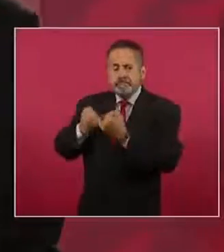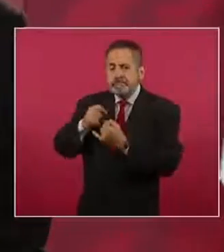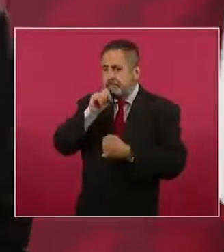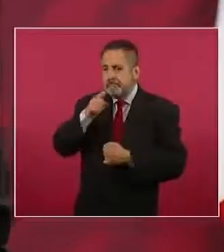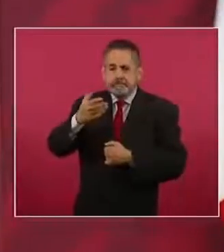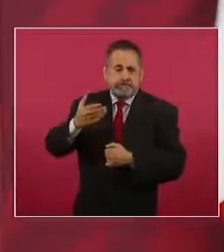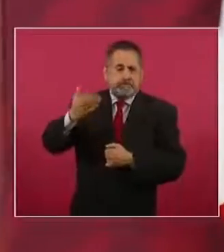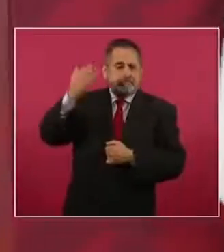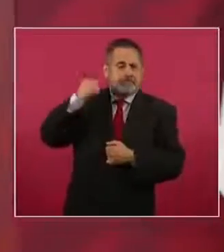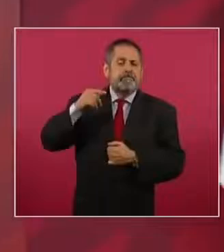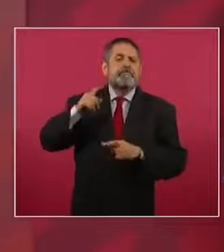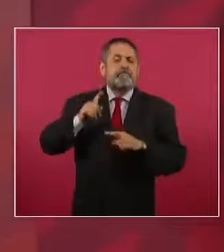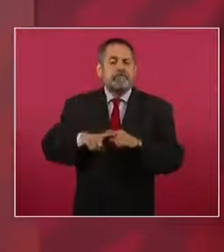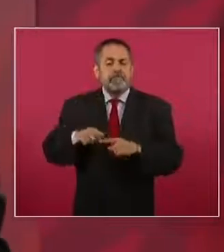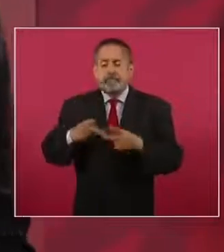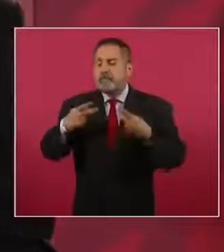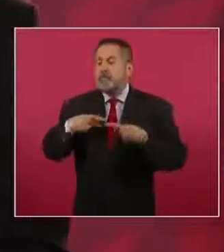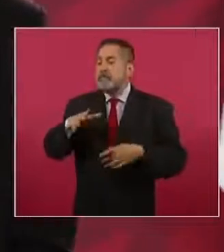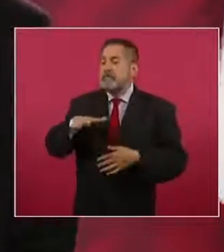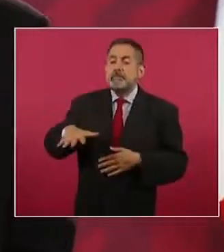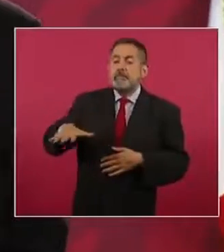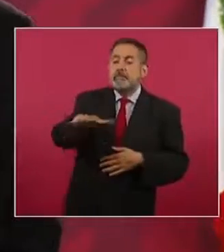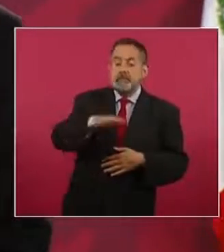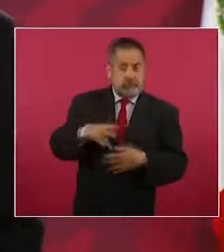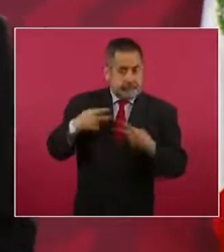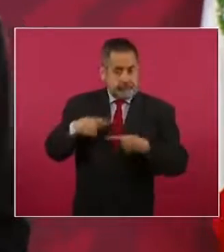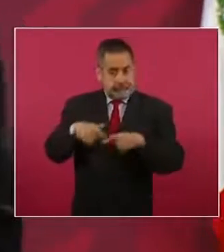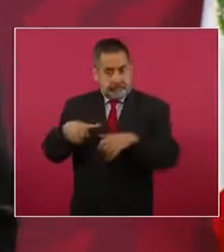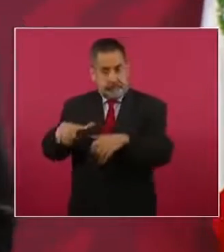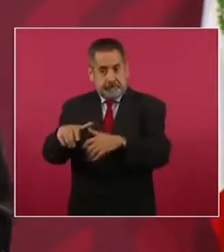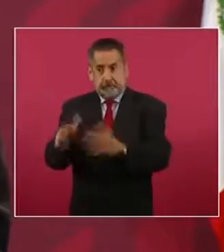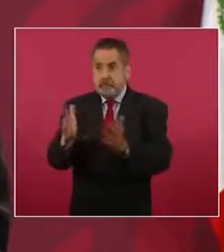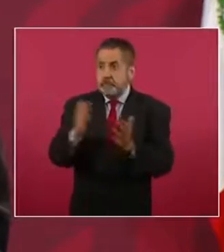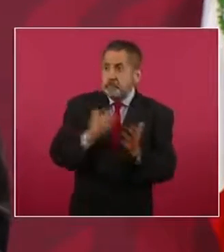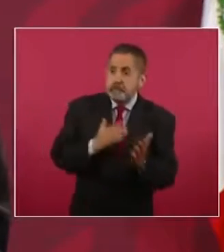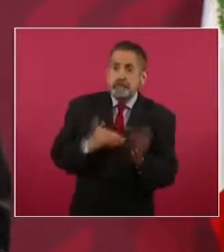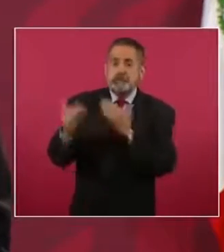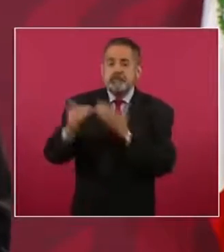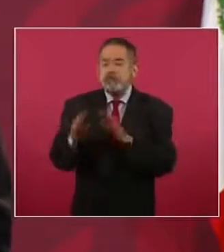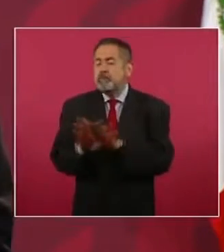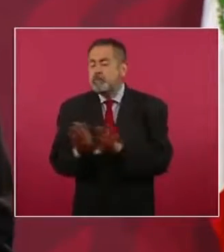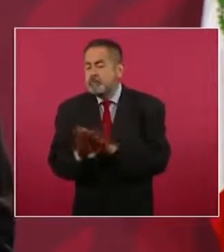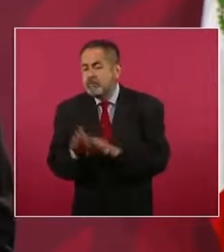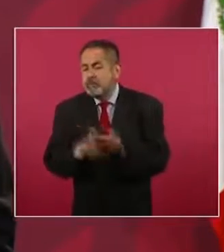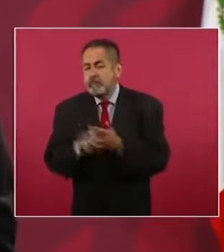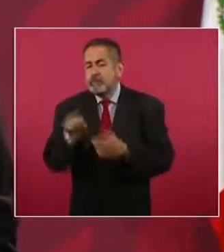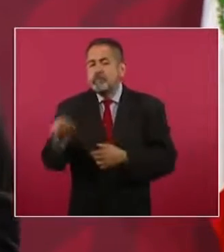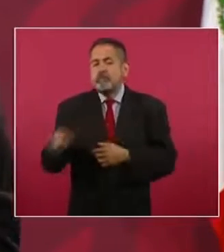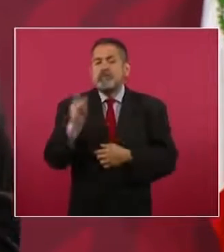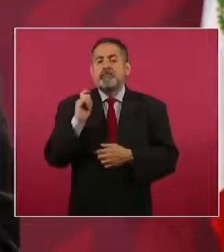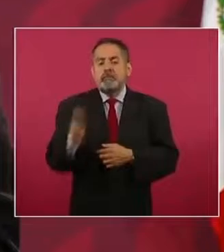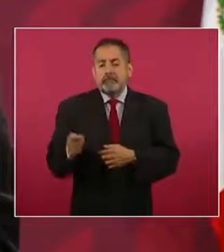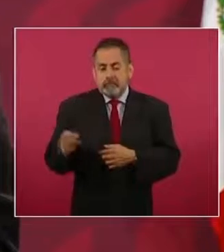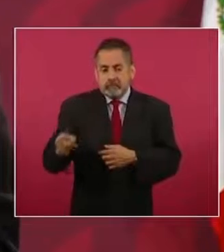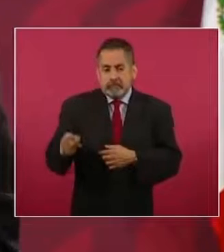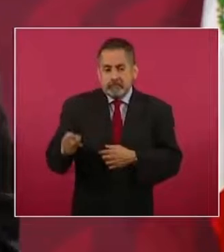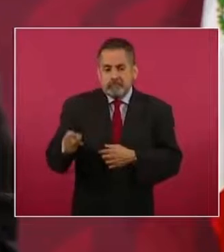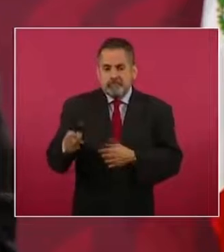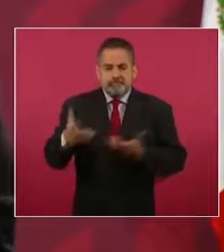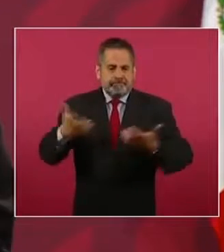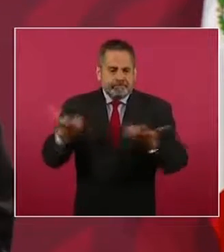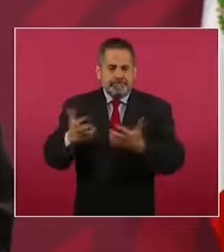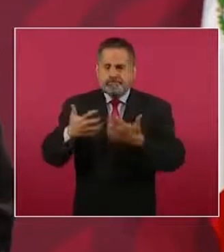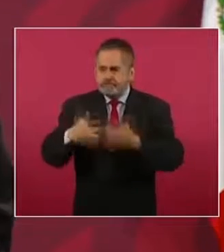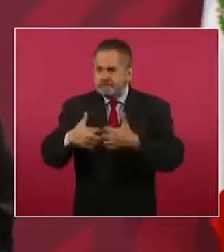de que los pueblos progresan fundamentalmente con producción.